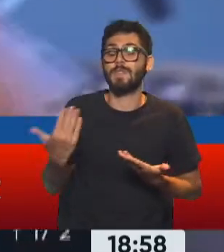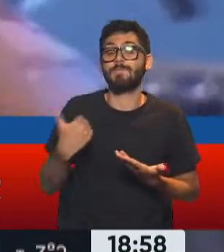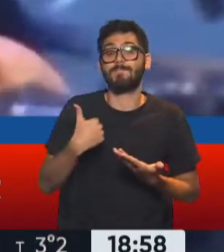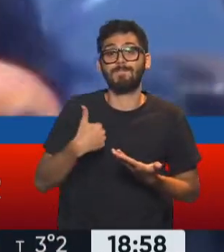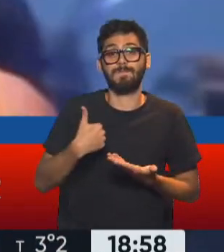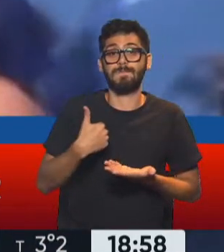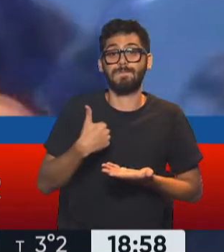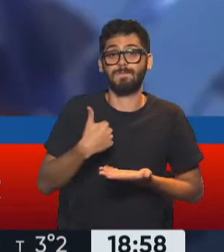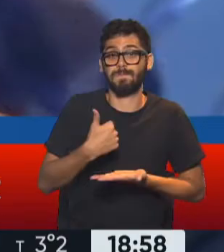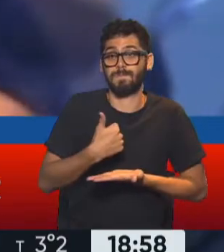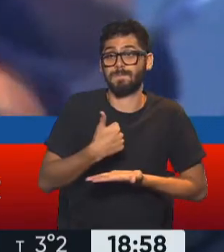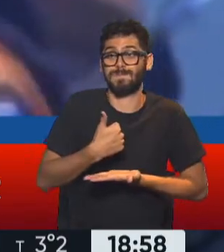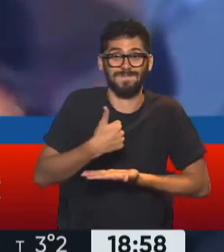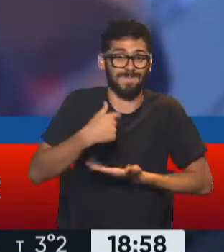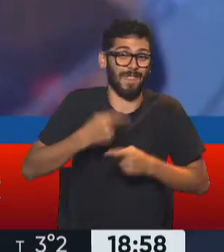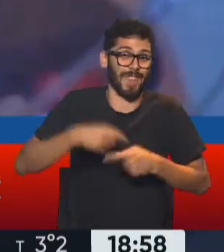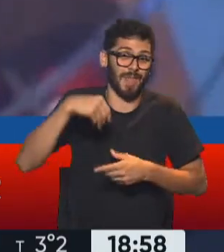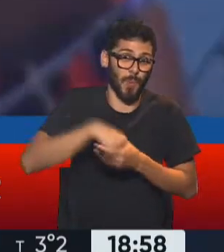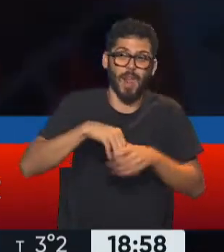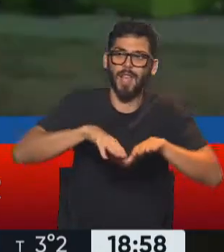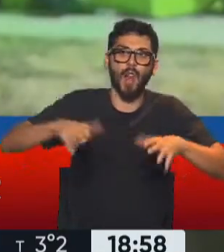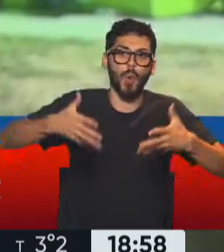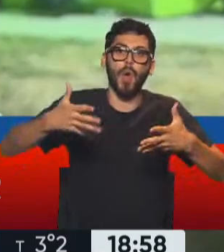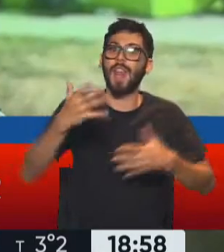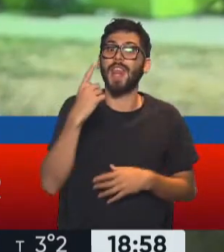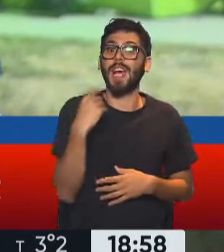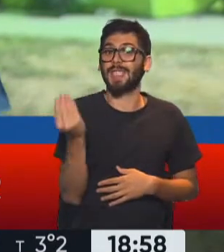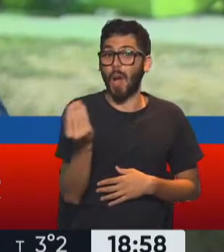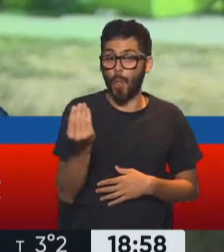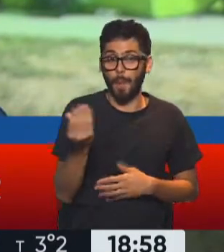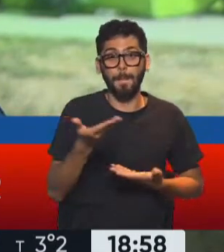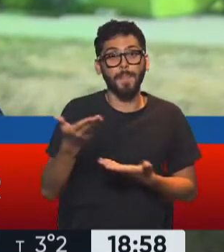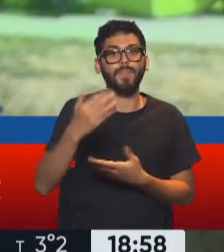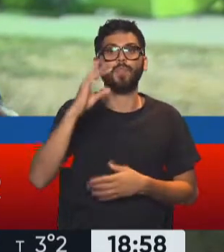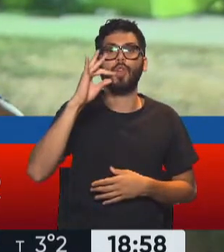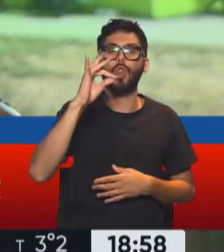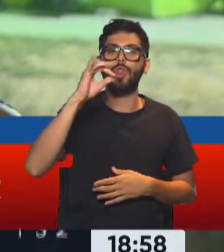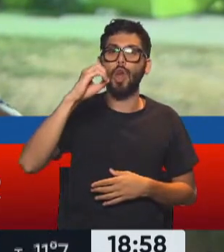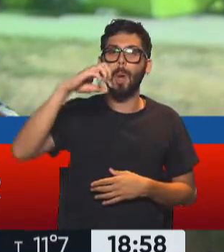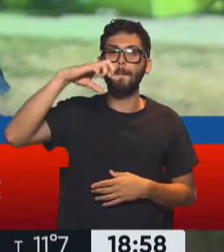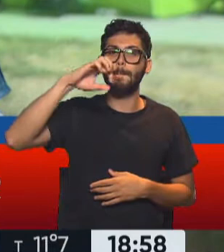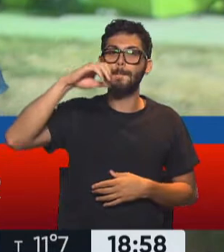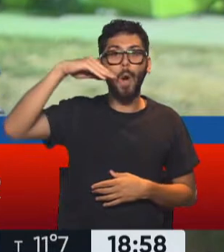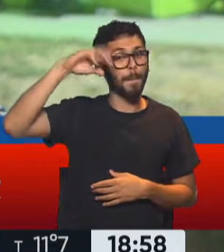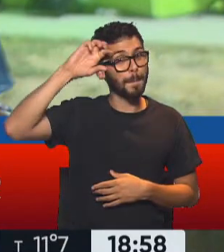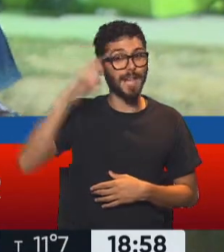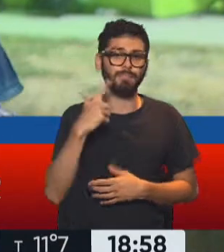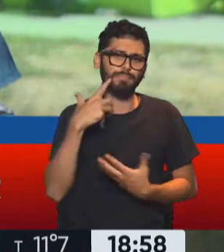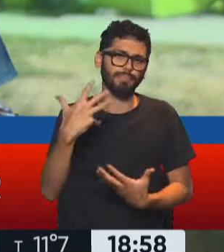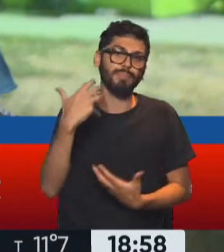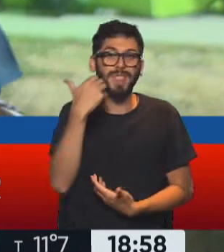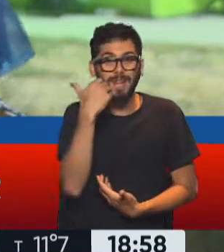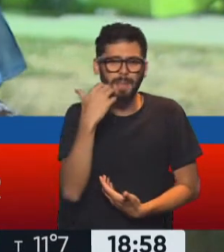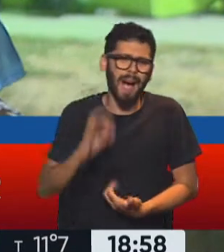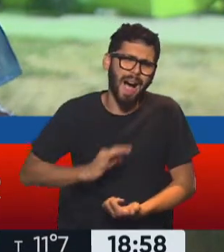partícipe del festival, del escenario mayor, el día sábado, invitada por Susie de Pompert, mujer chamamecera de muchos